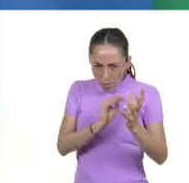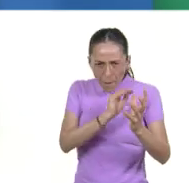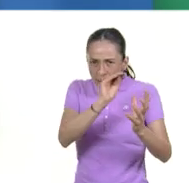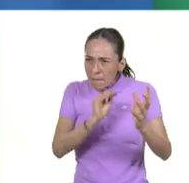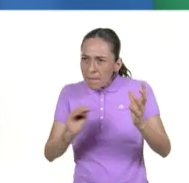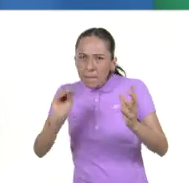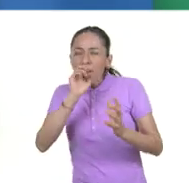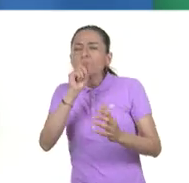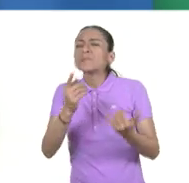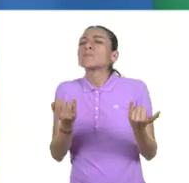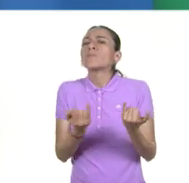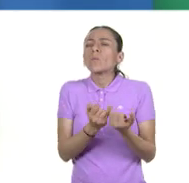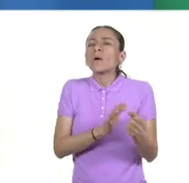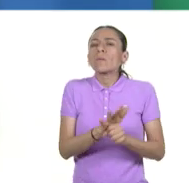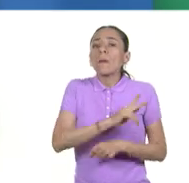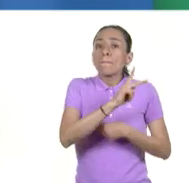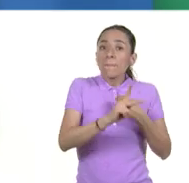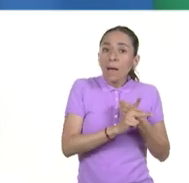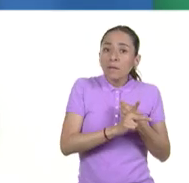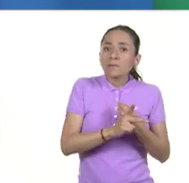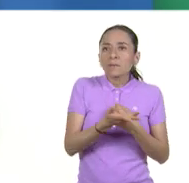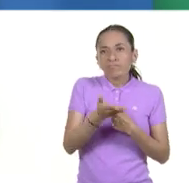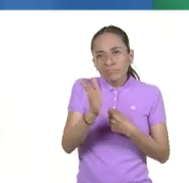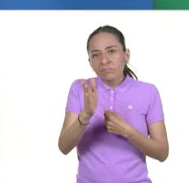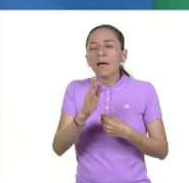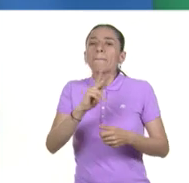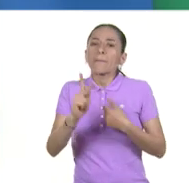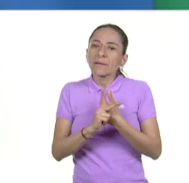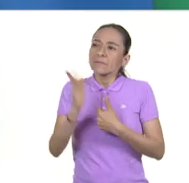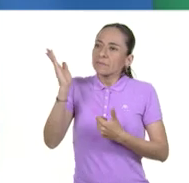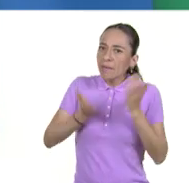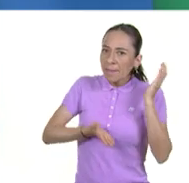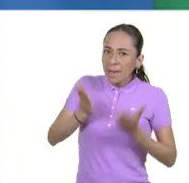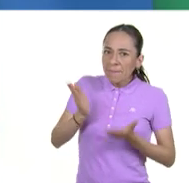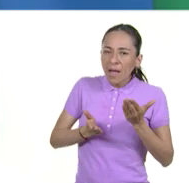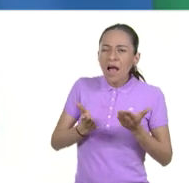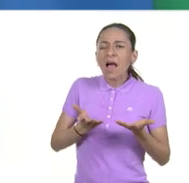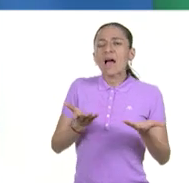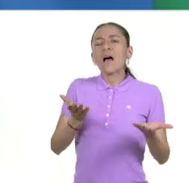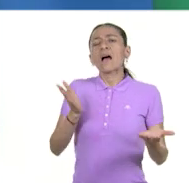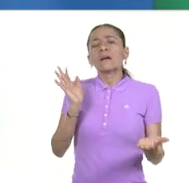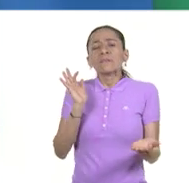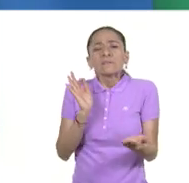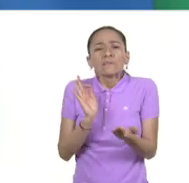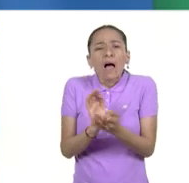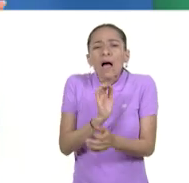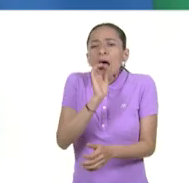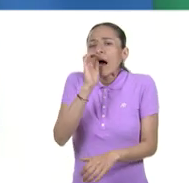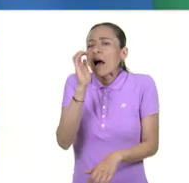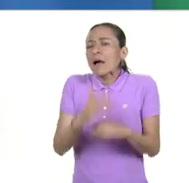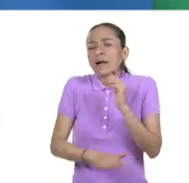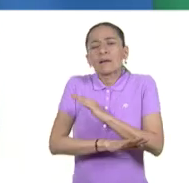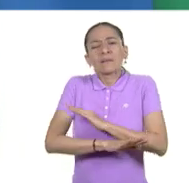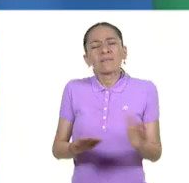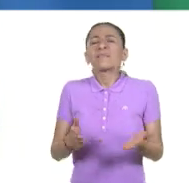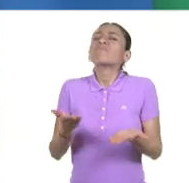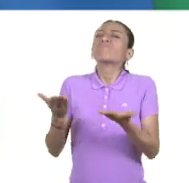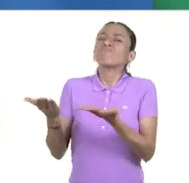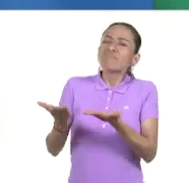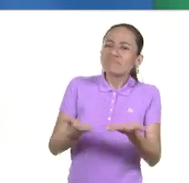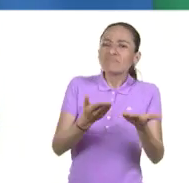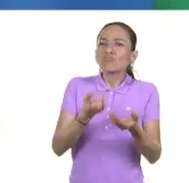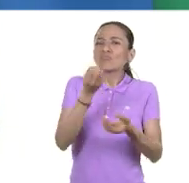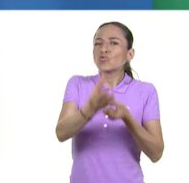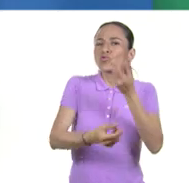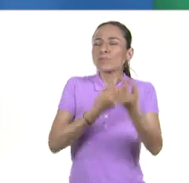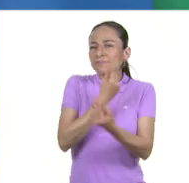países expulsores y receptores de migrantes. Ya casi estamos finalizando. ¿Qué ideas puede darle a los niños